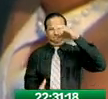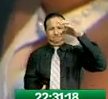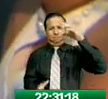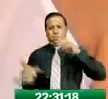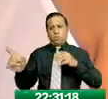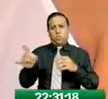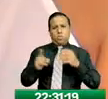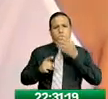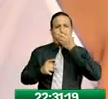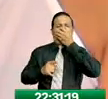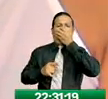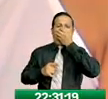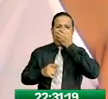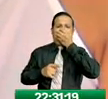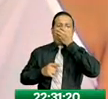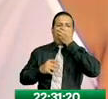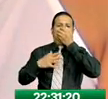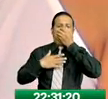tristeza realmente, porque